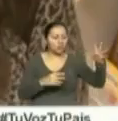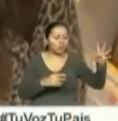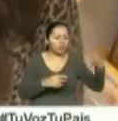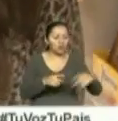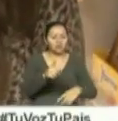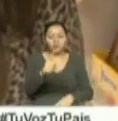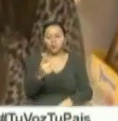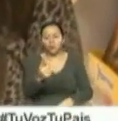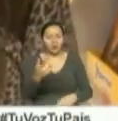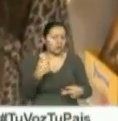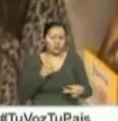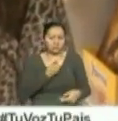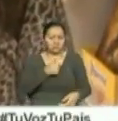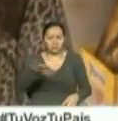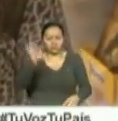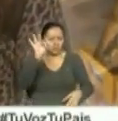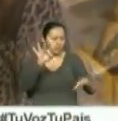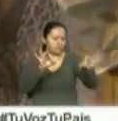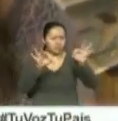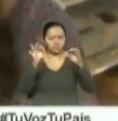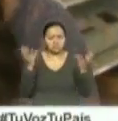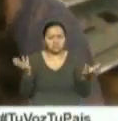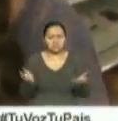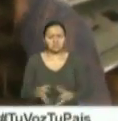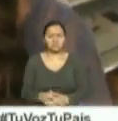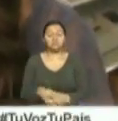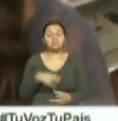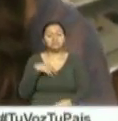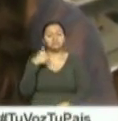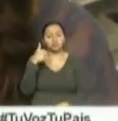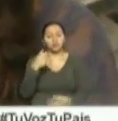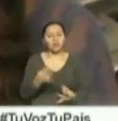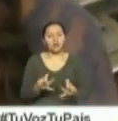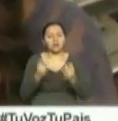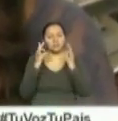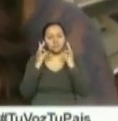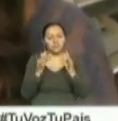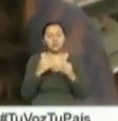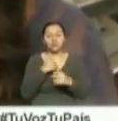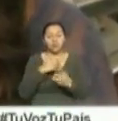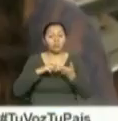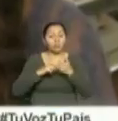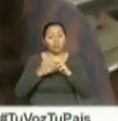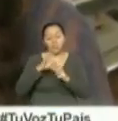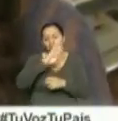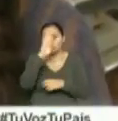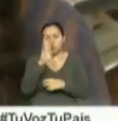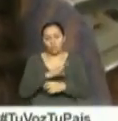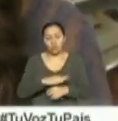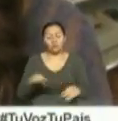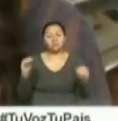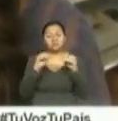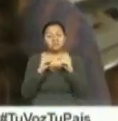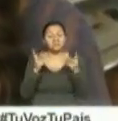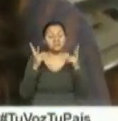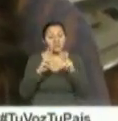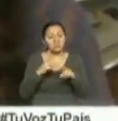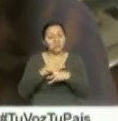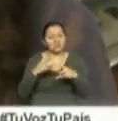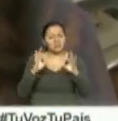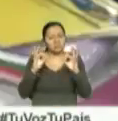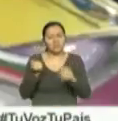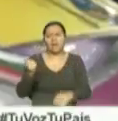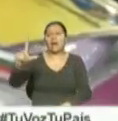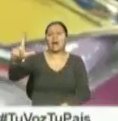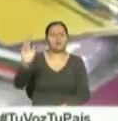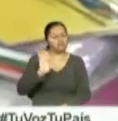más baratos, pero cada uno puede escoger qué es lo que quiere hacer. Sí, son muy buenos, no he tenido nunca problemas y no están realmente